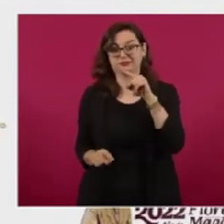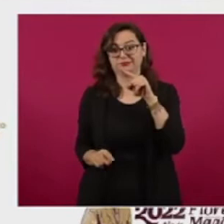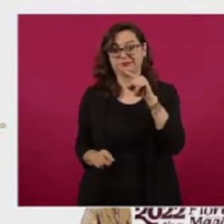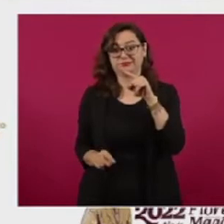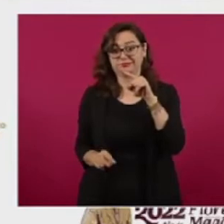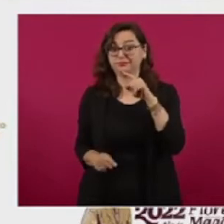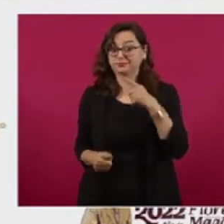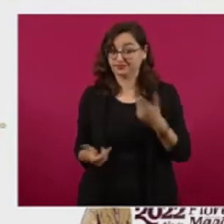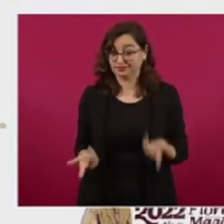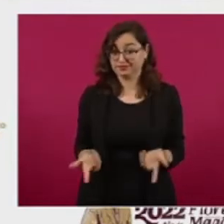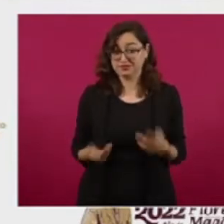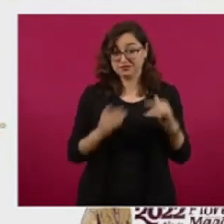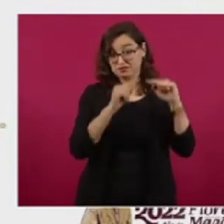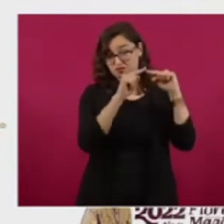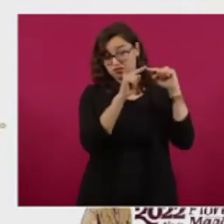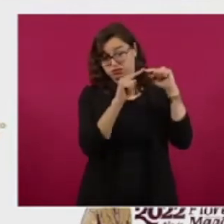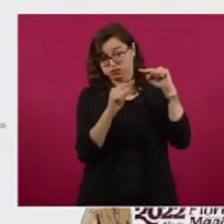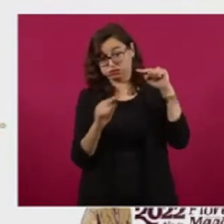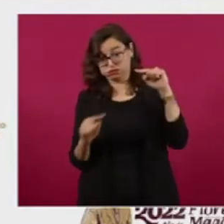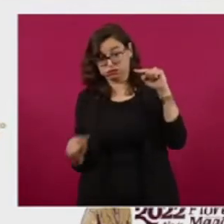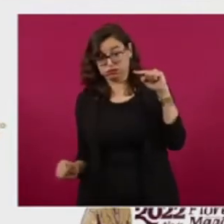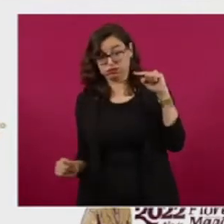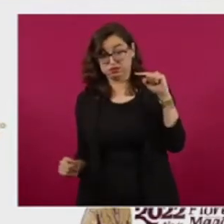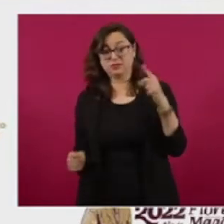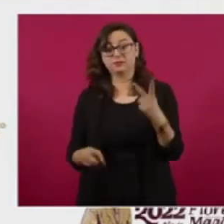Y si vamos al robo de vehículo,